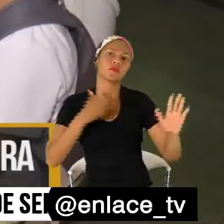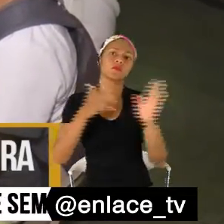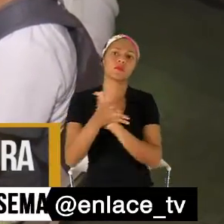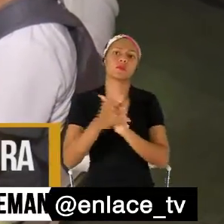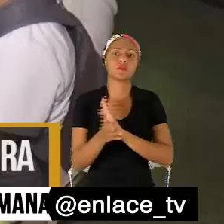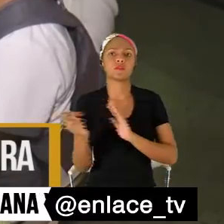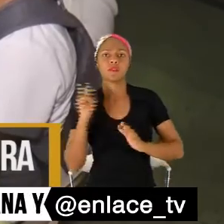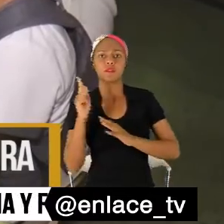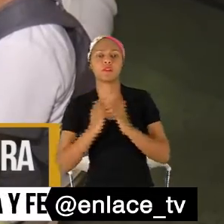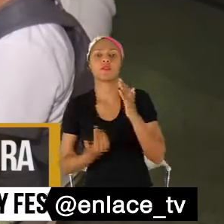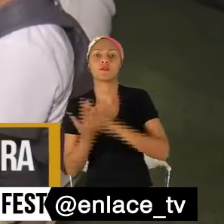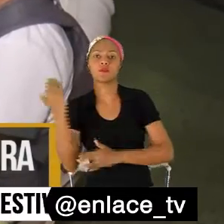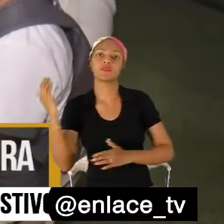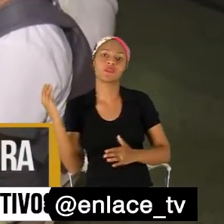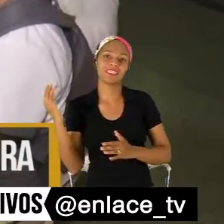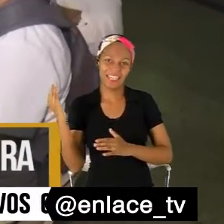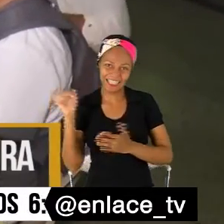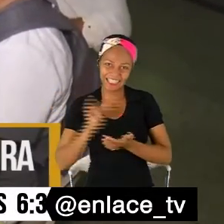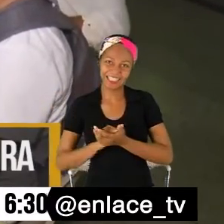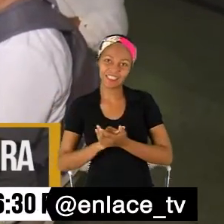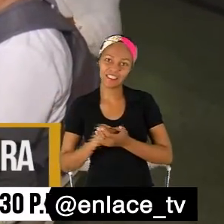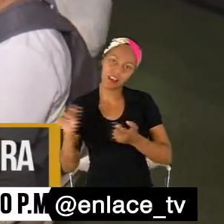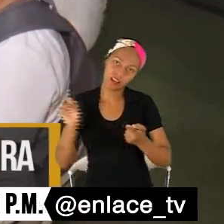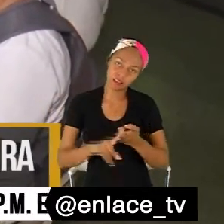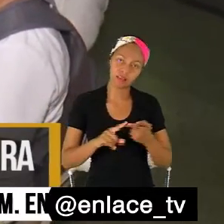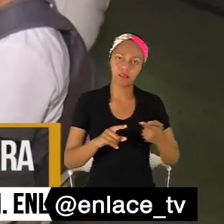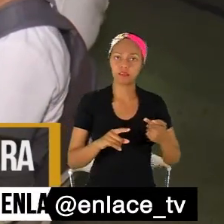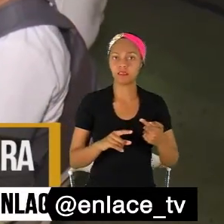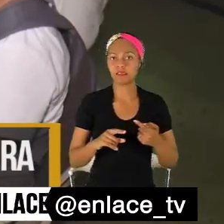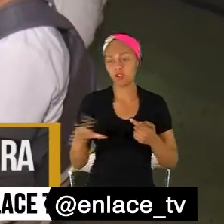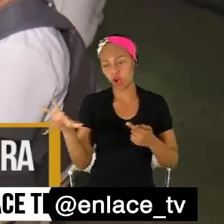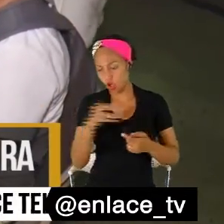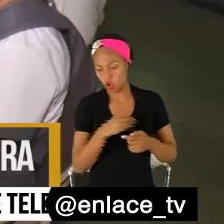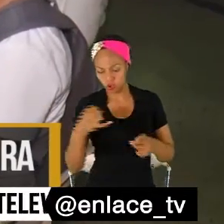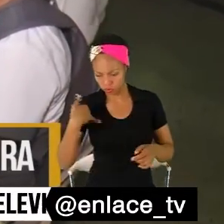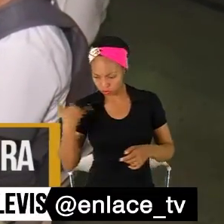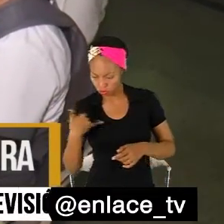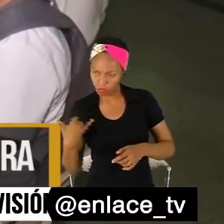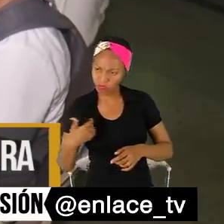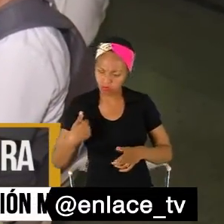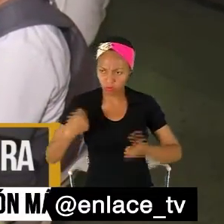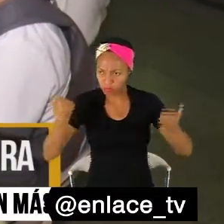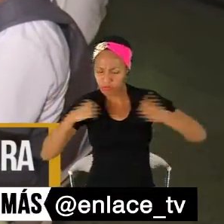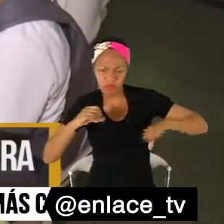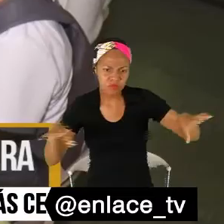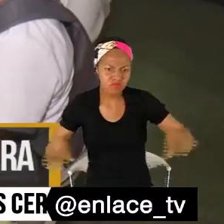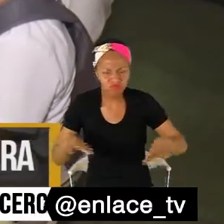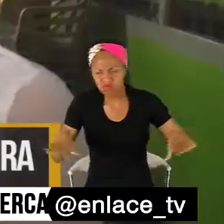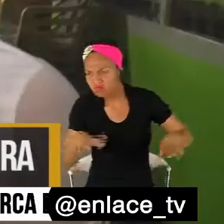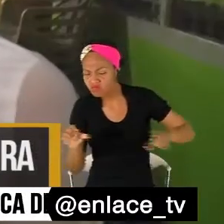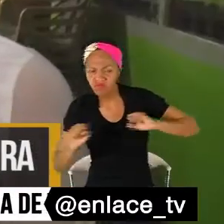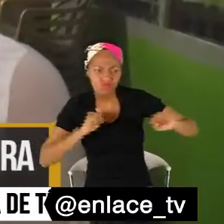con Barranca Bermeja Joven logrando que trabajen jóvenes para jóvenes, y la verdad que ha sido muy lindo ver cómo